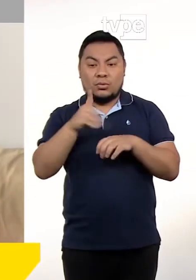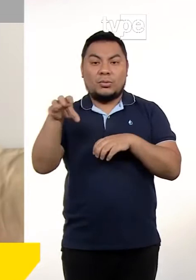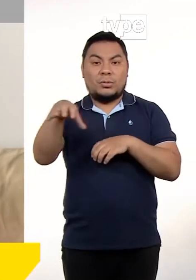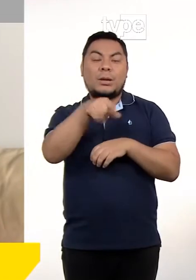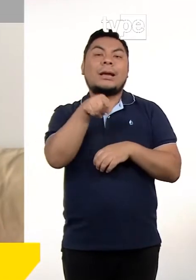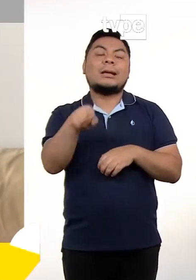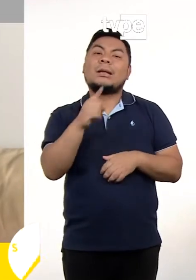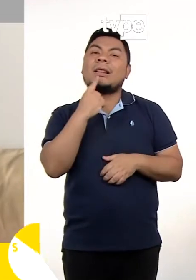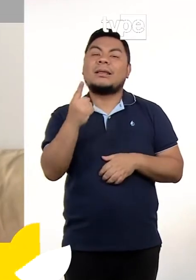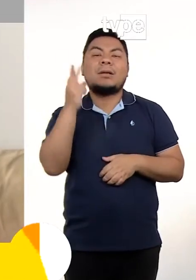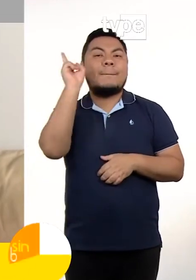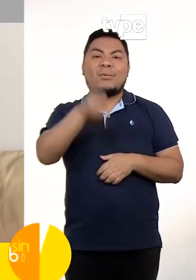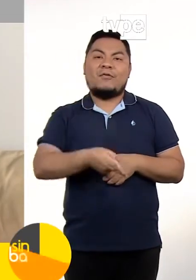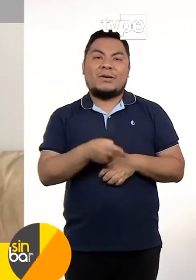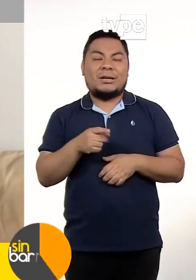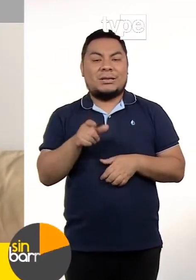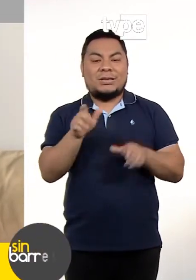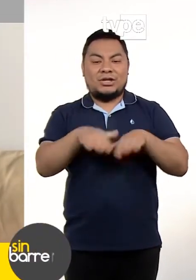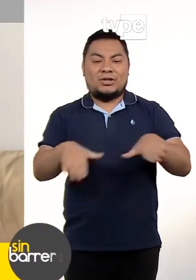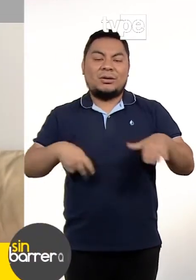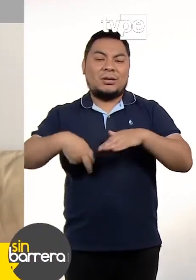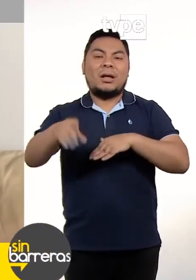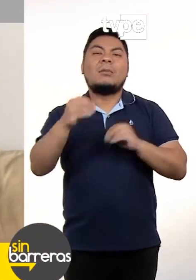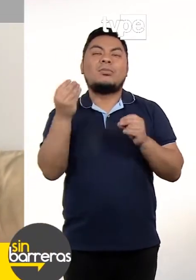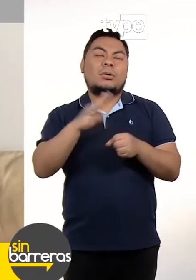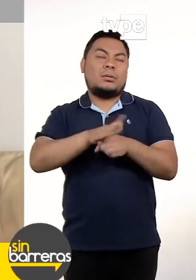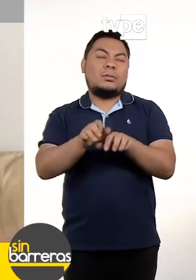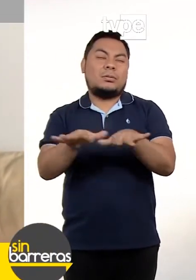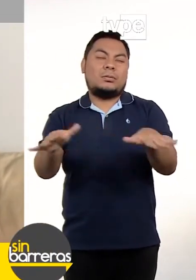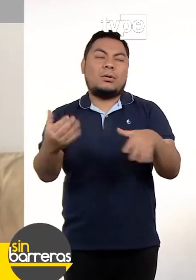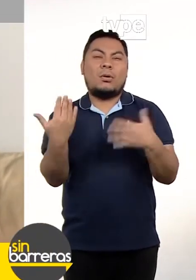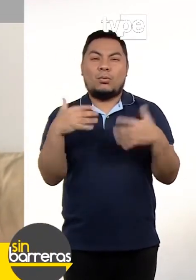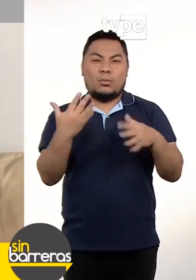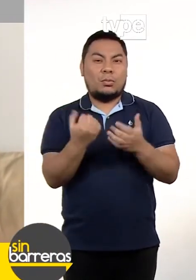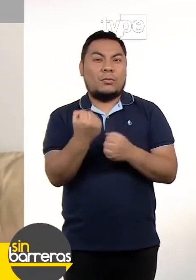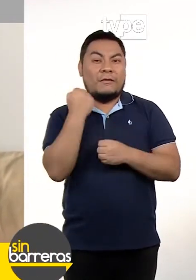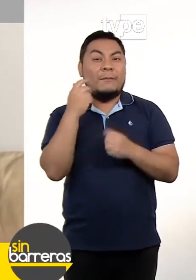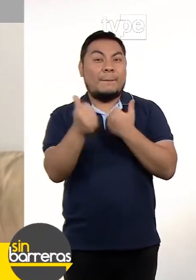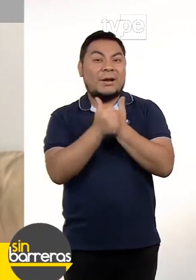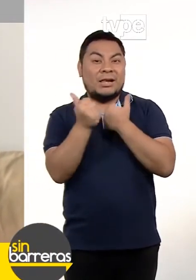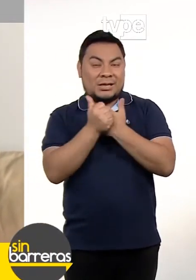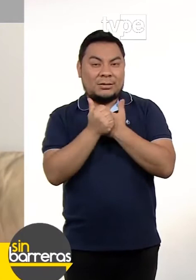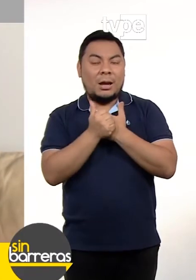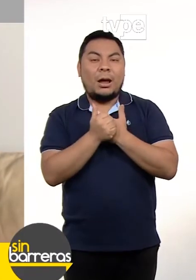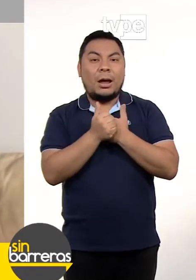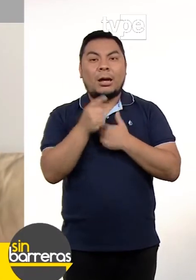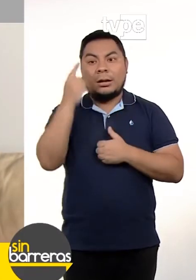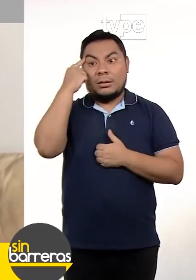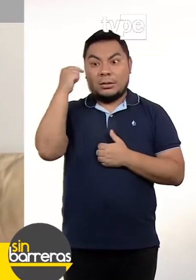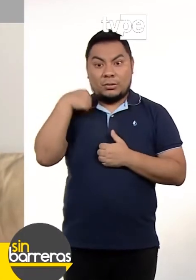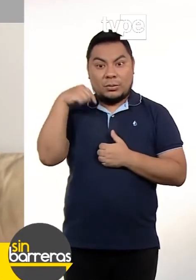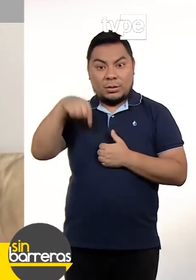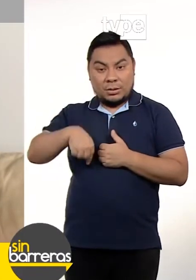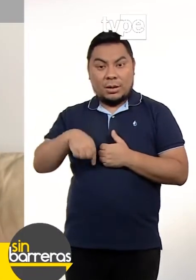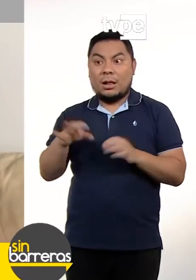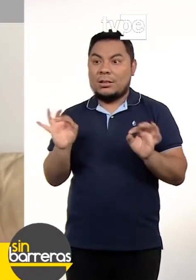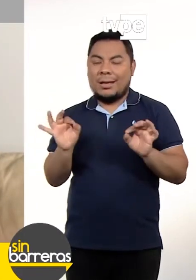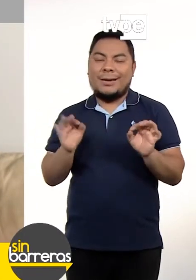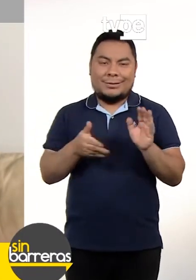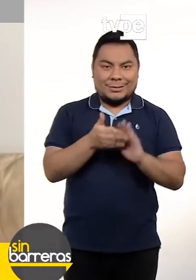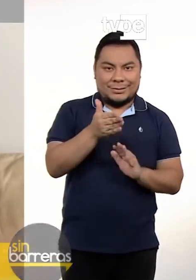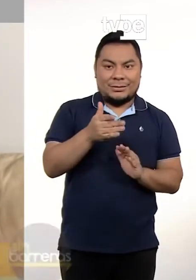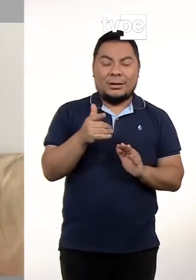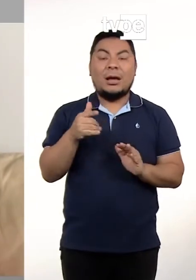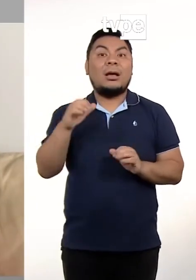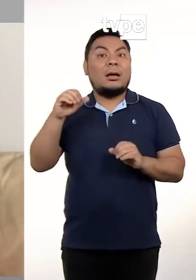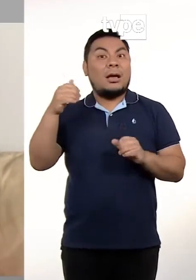país que se ha impedido la salida por el alto índice de contaminación. En segundo lugar,